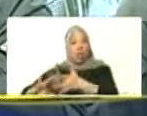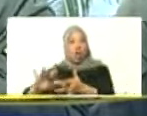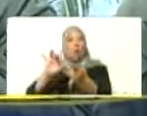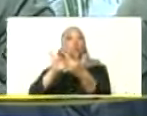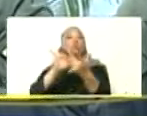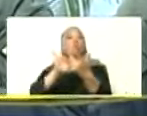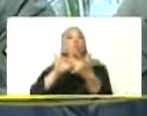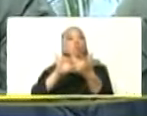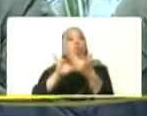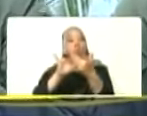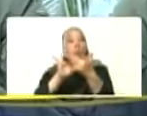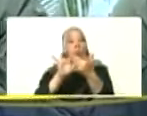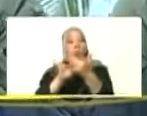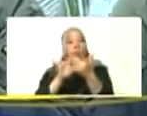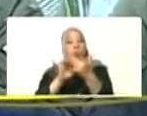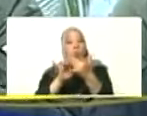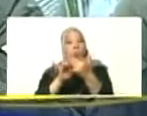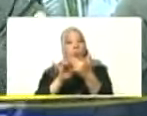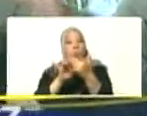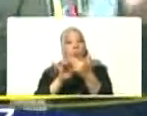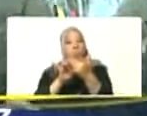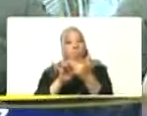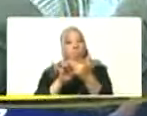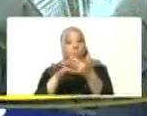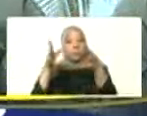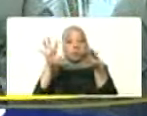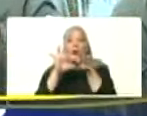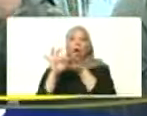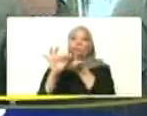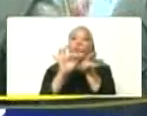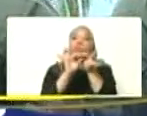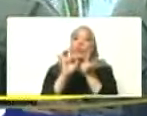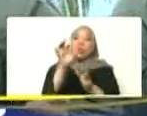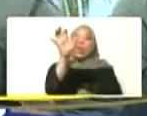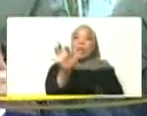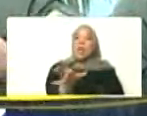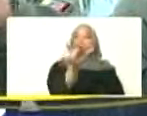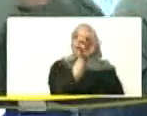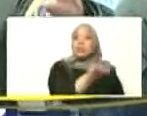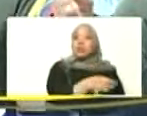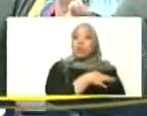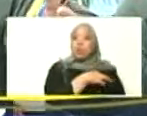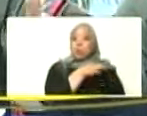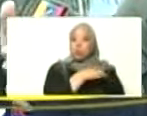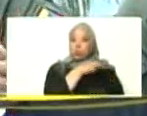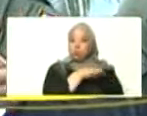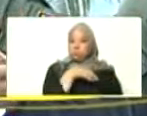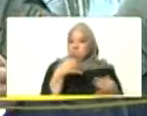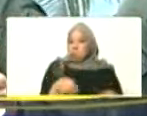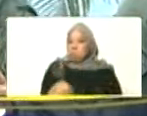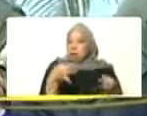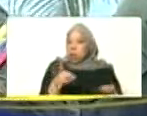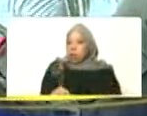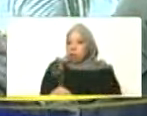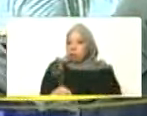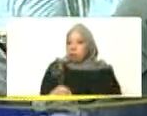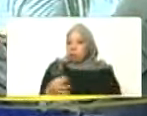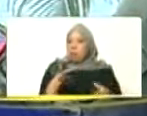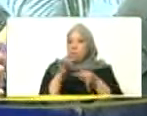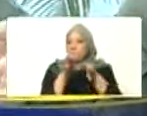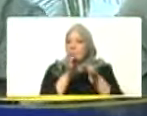estos lugares, a la unión del pueblo, a darnos un abrazo. La Fuerza Armada la